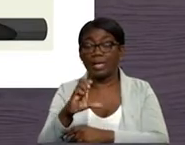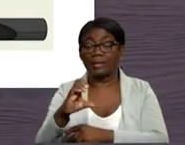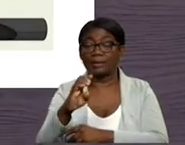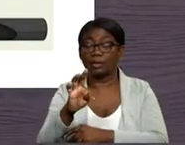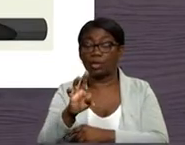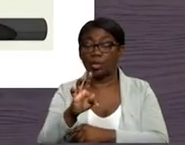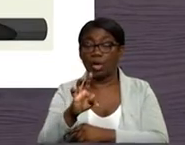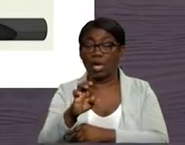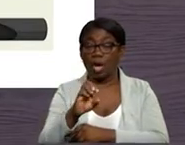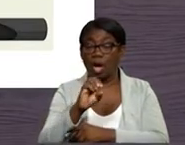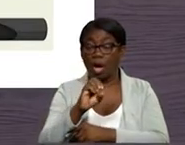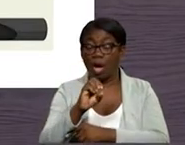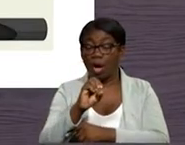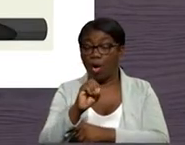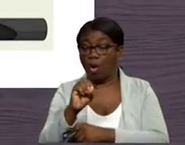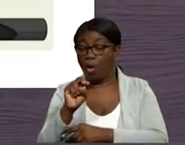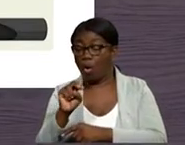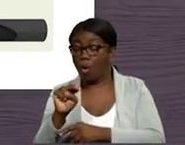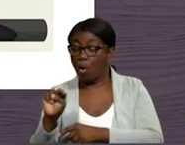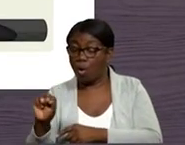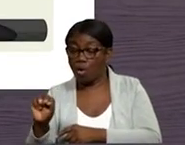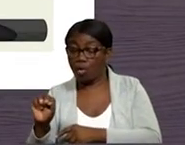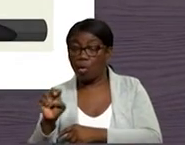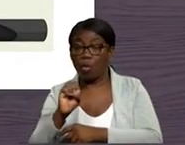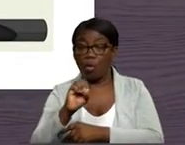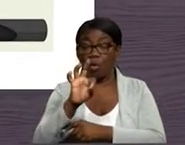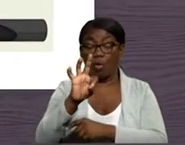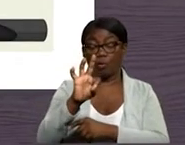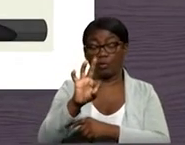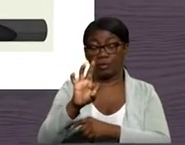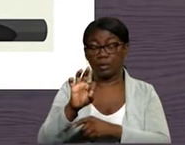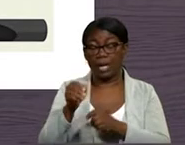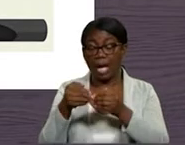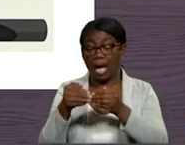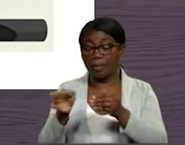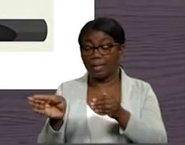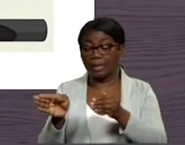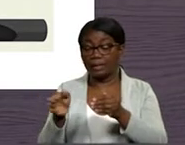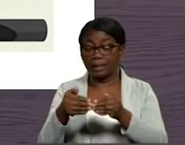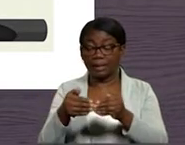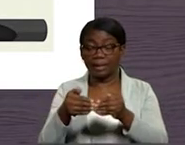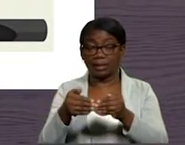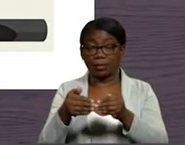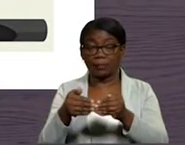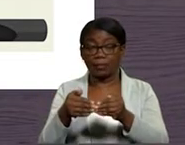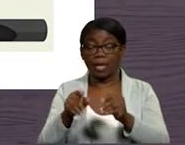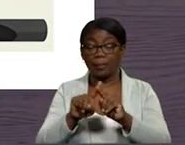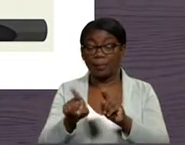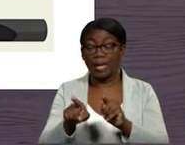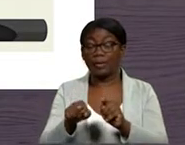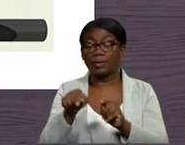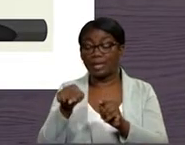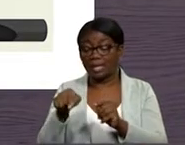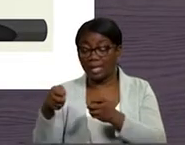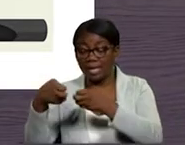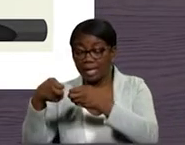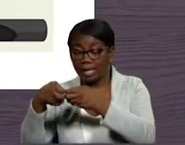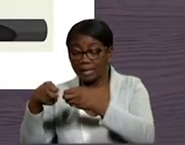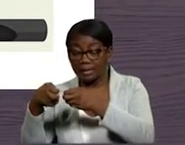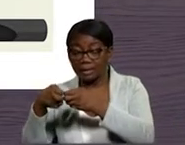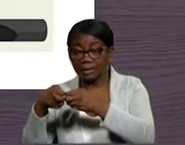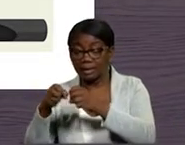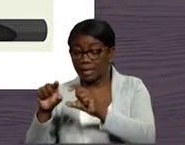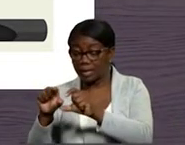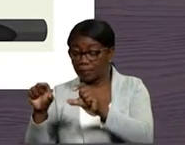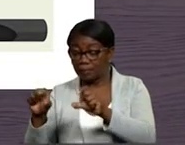movimiento, abrir, cerrar puertas, ¿ok? Pero tiene un elemento eléctrico en donde para